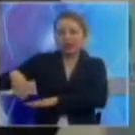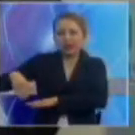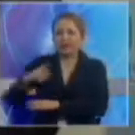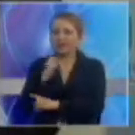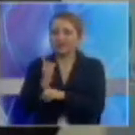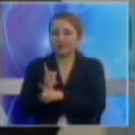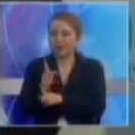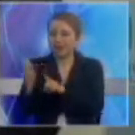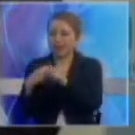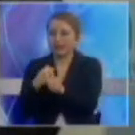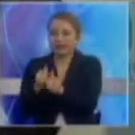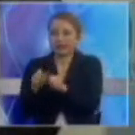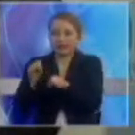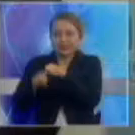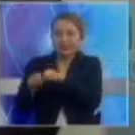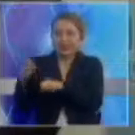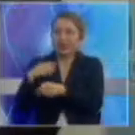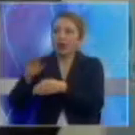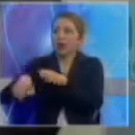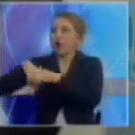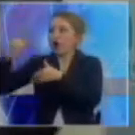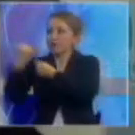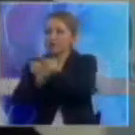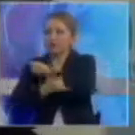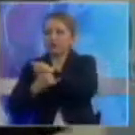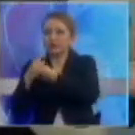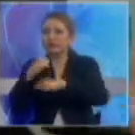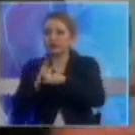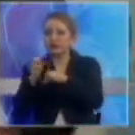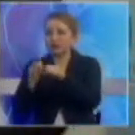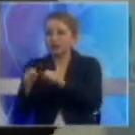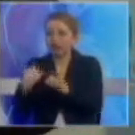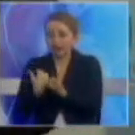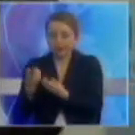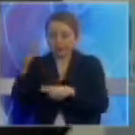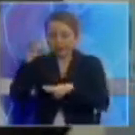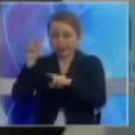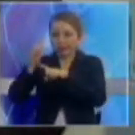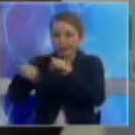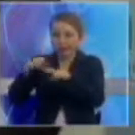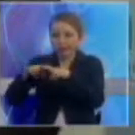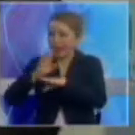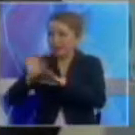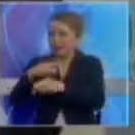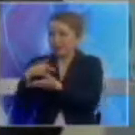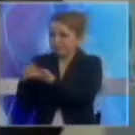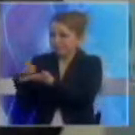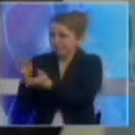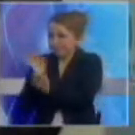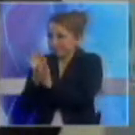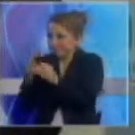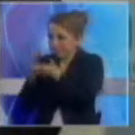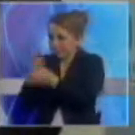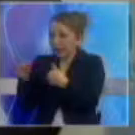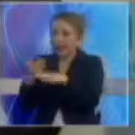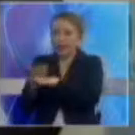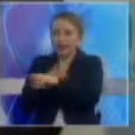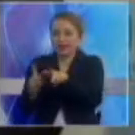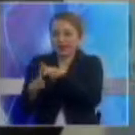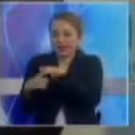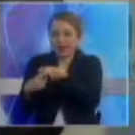algunos estudiantes que estaban estudiando afuera. Eso ya ha sido normalizado, ya regularizado a inicios de año